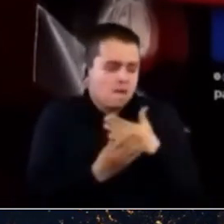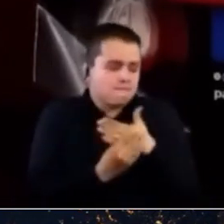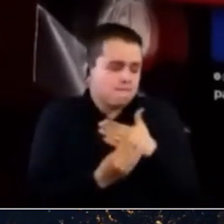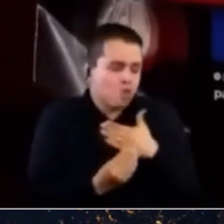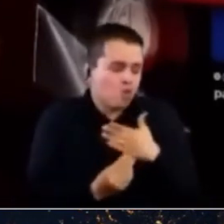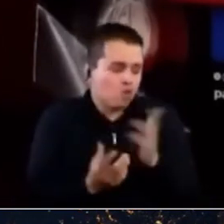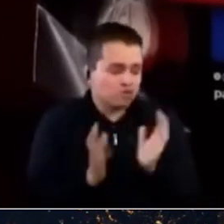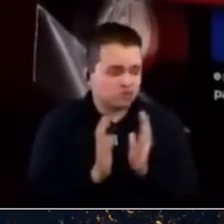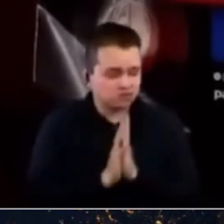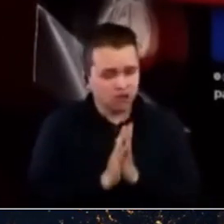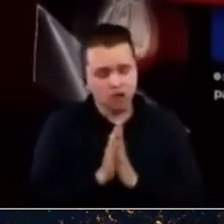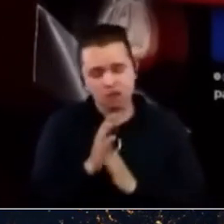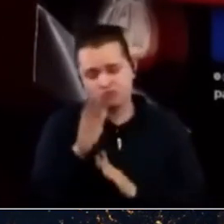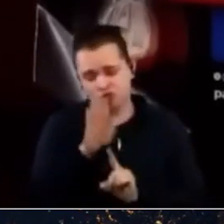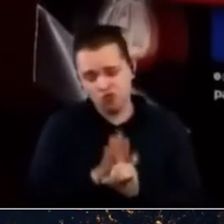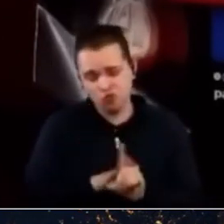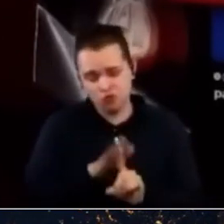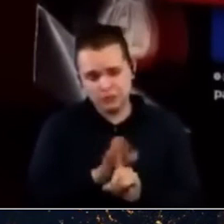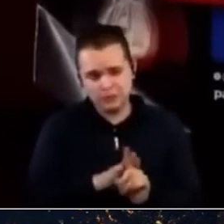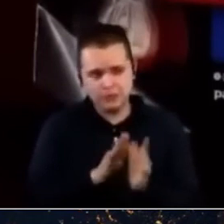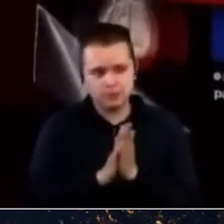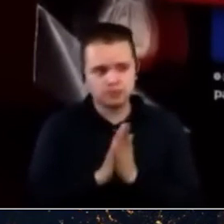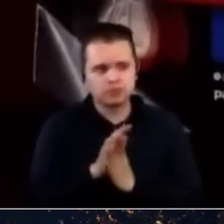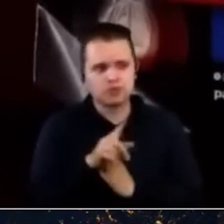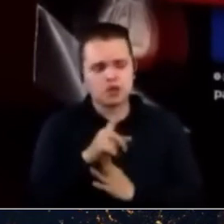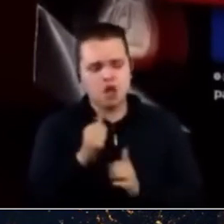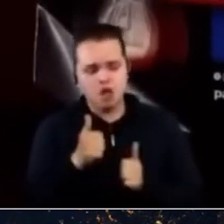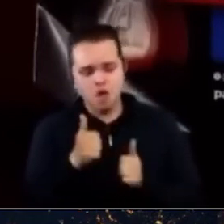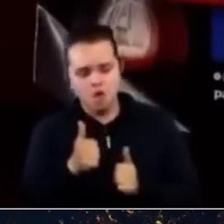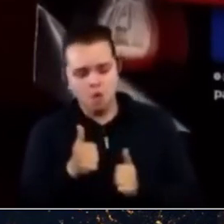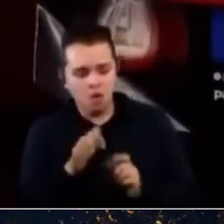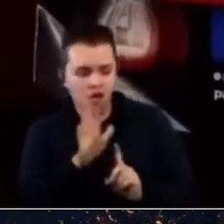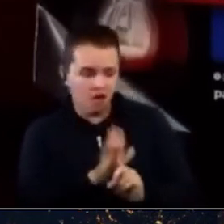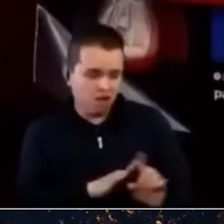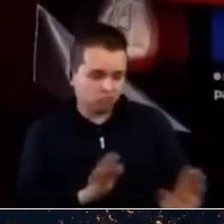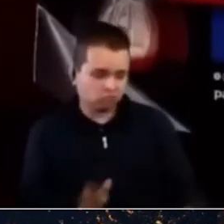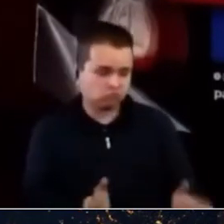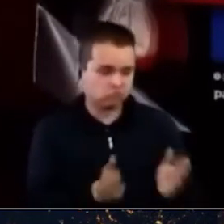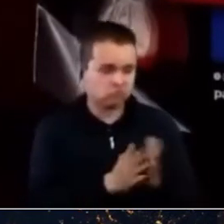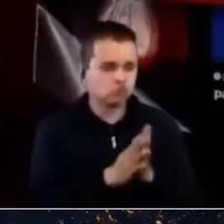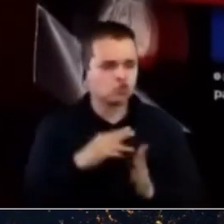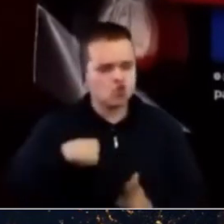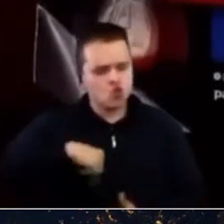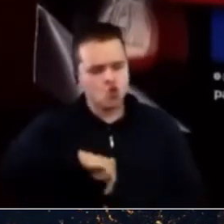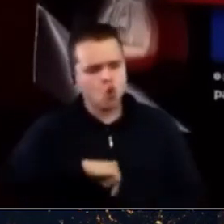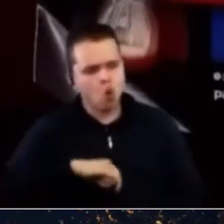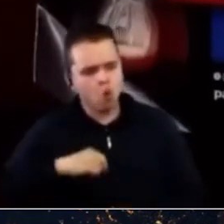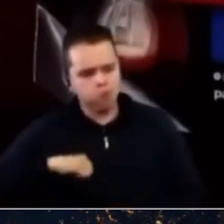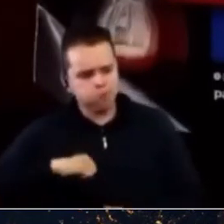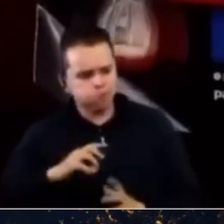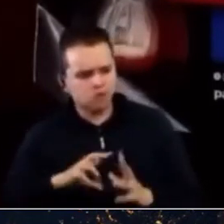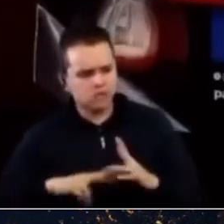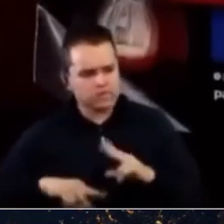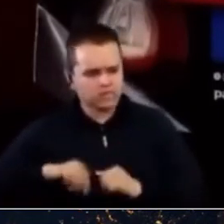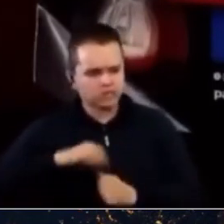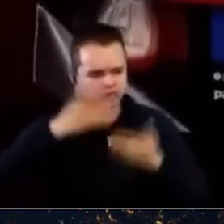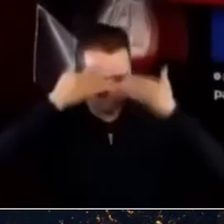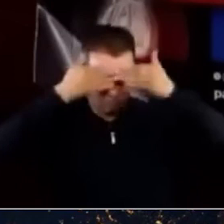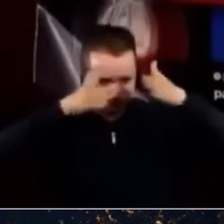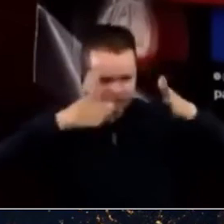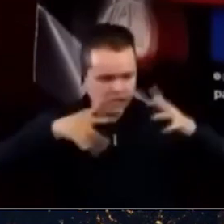pobrecitos? ¡Qué pesar! Con ese buenismo es que tenemos destruido el sistema